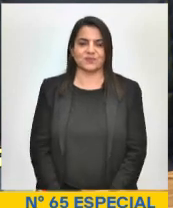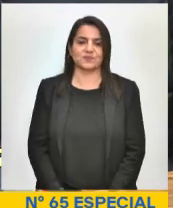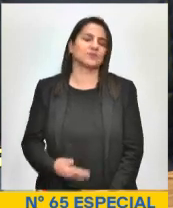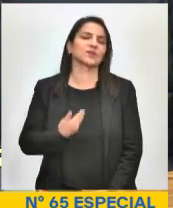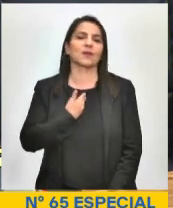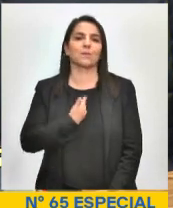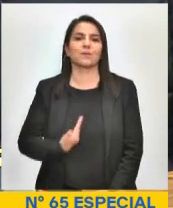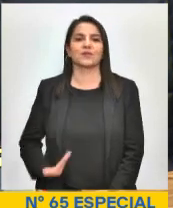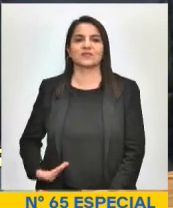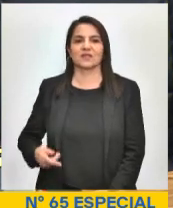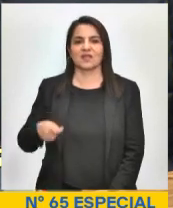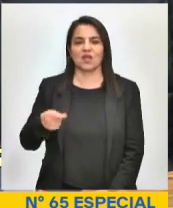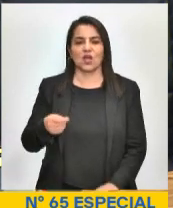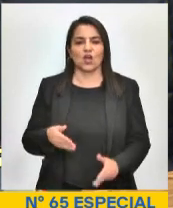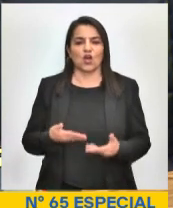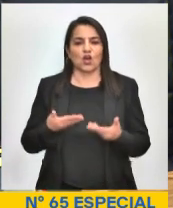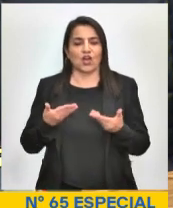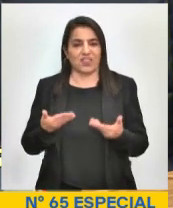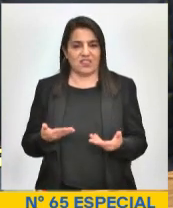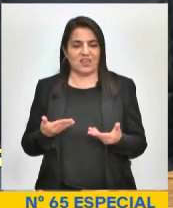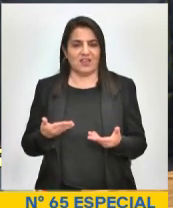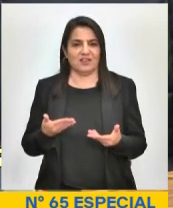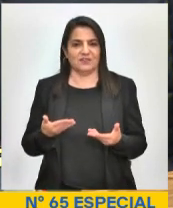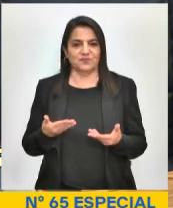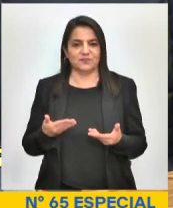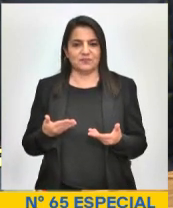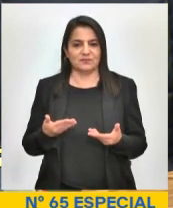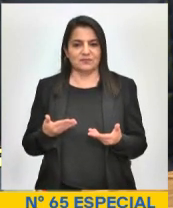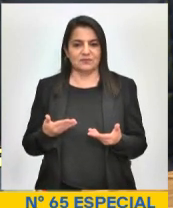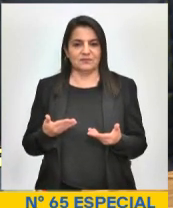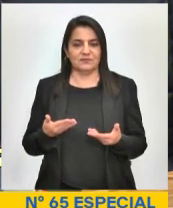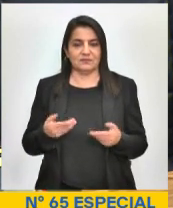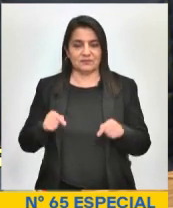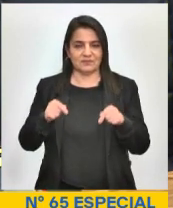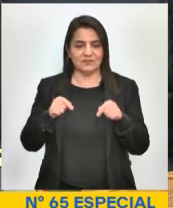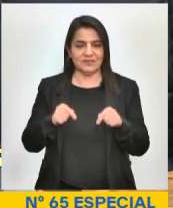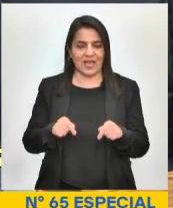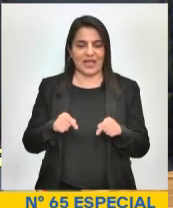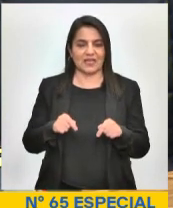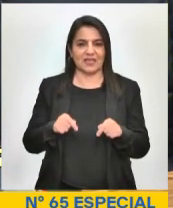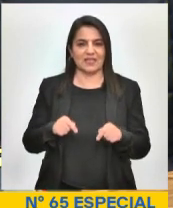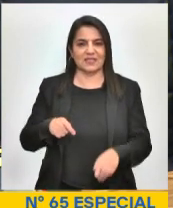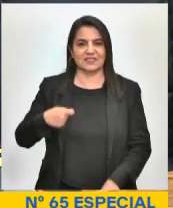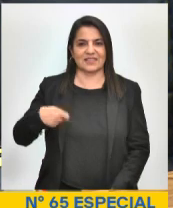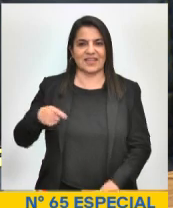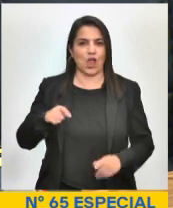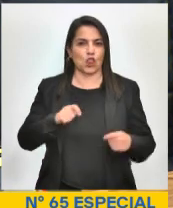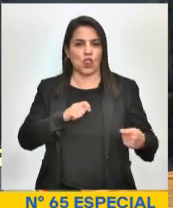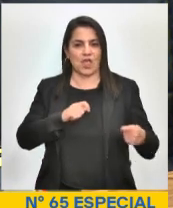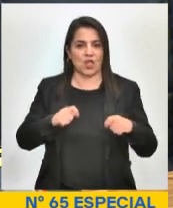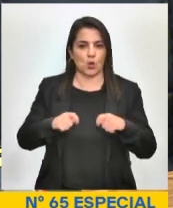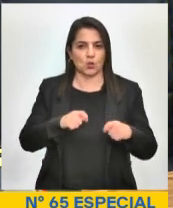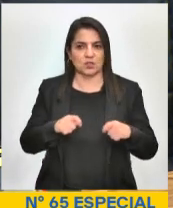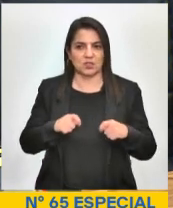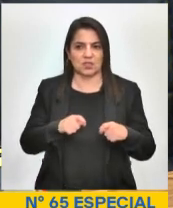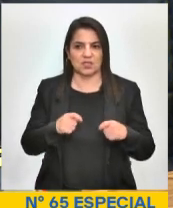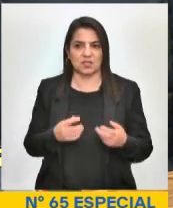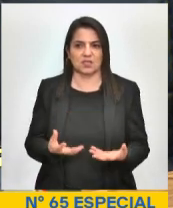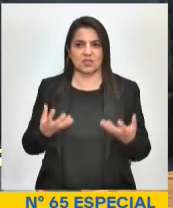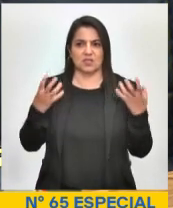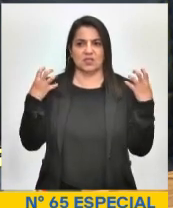Presidente, hoy día nos encontramos en este Senado discutiendo una de las atribuciones